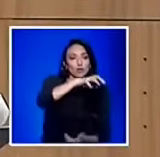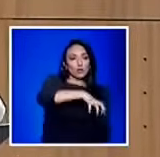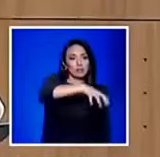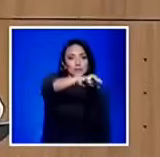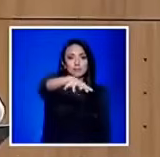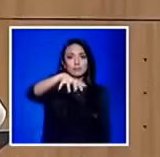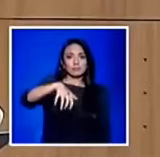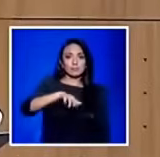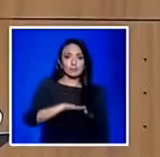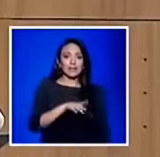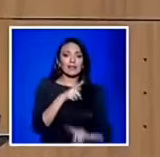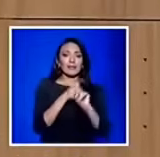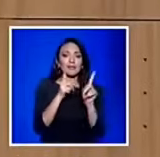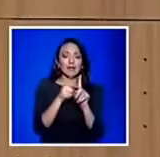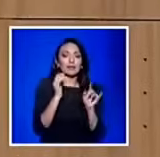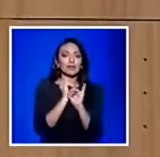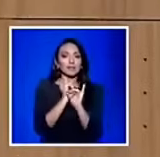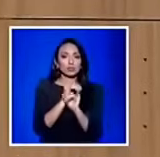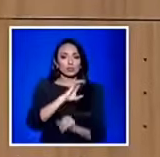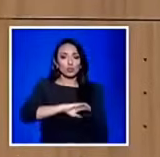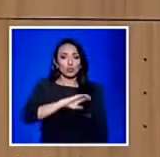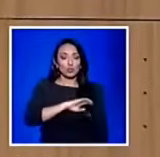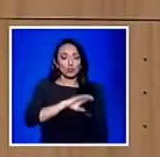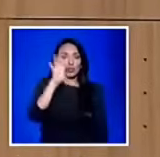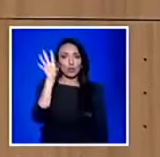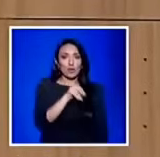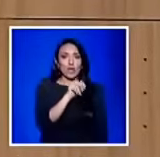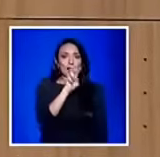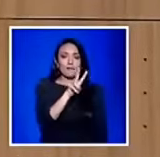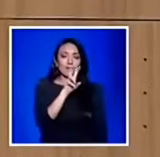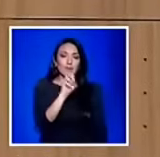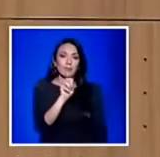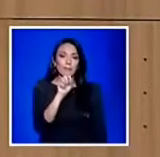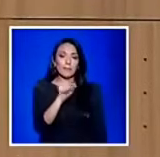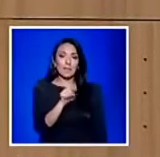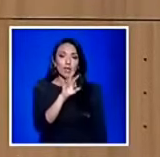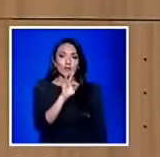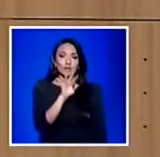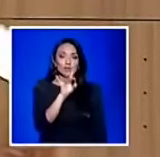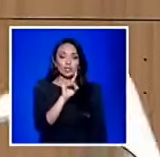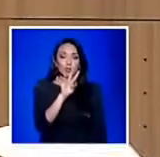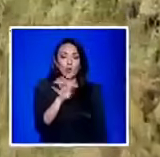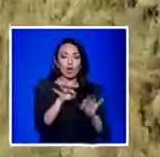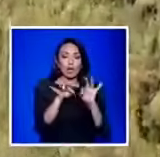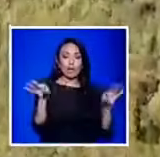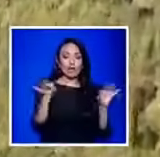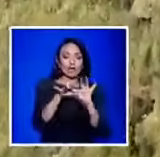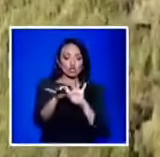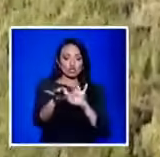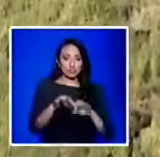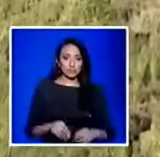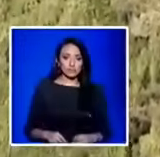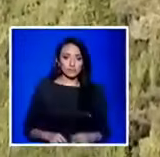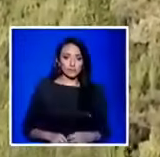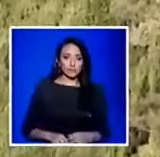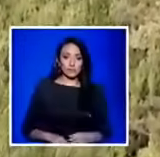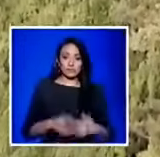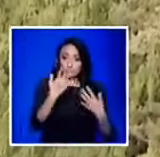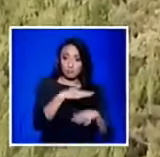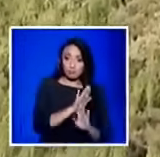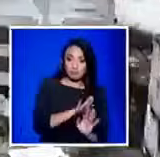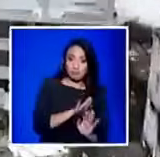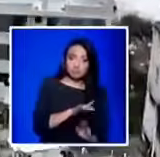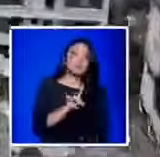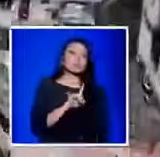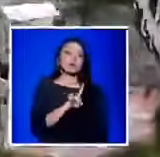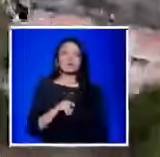Pulida, por las diferentes entidades municipales, un total de 20.984 metros cuadrados. Pero eso no basta. Un